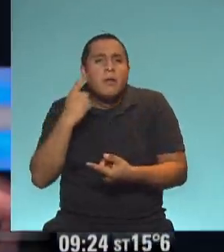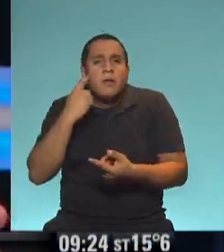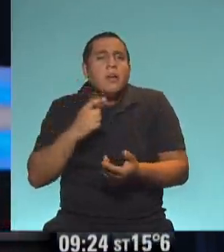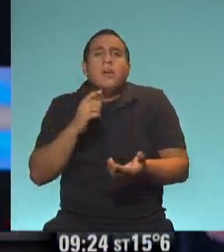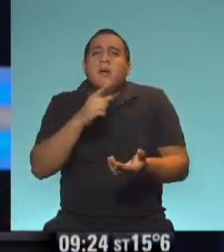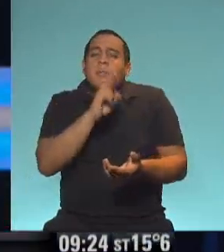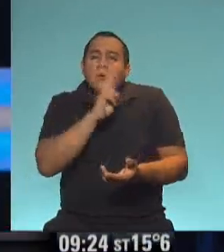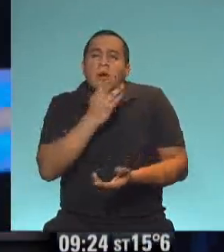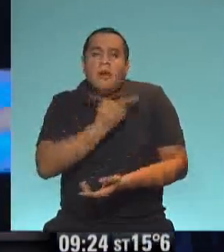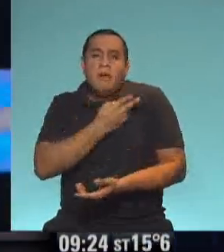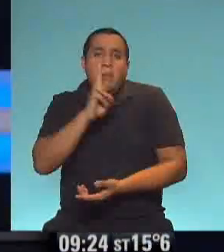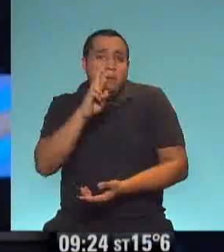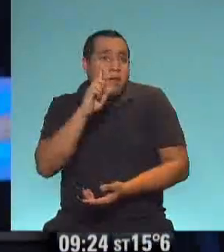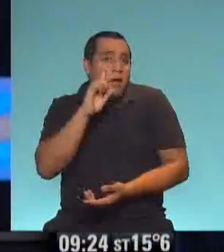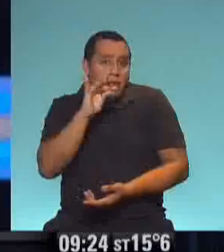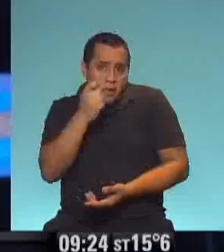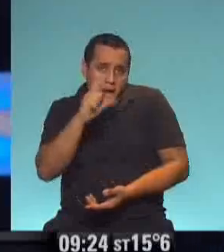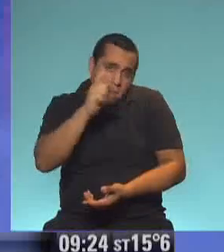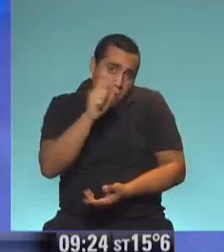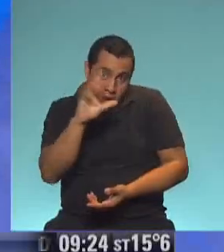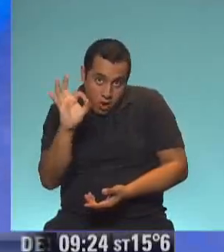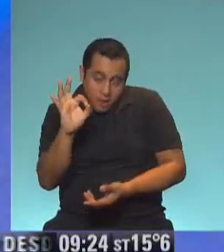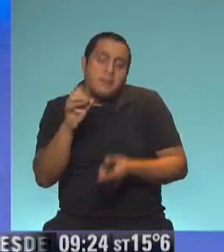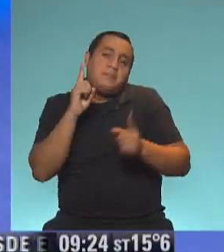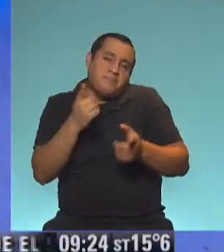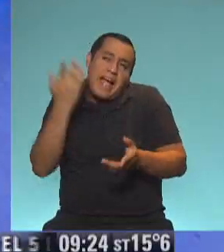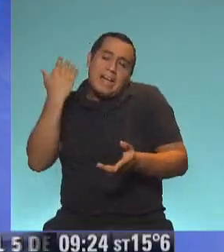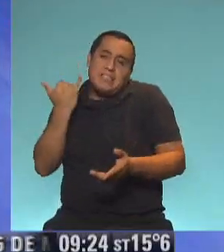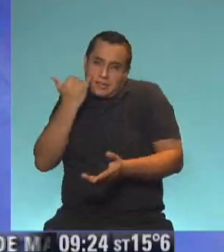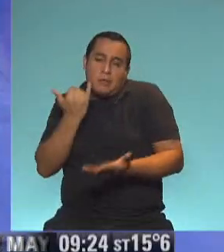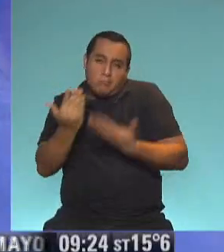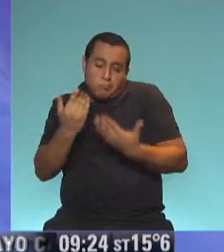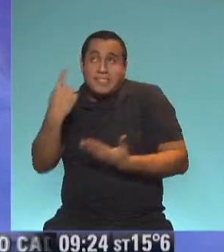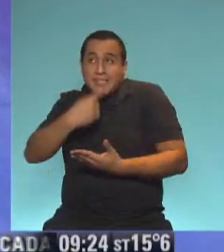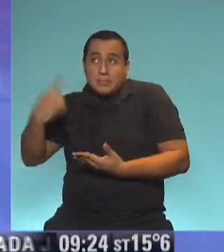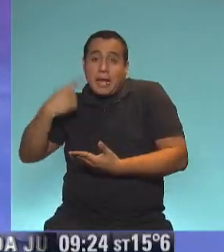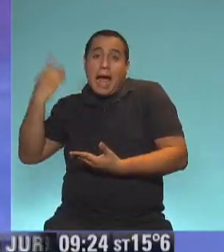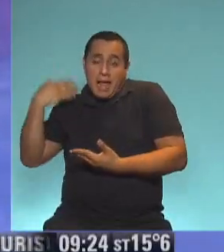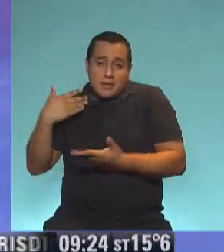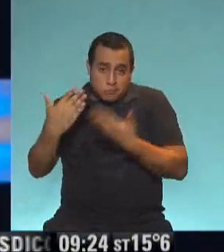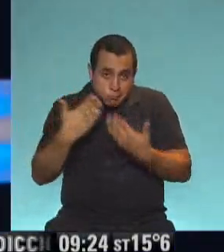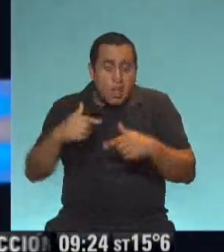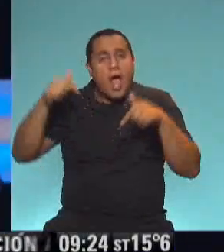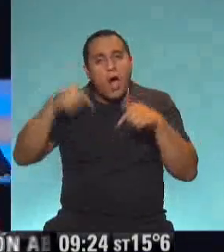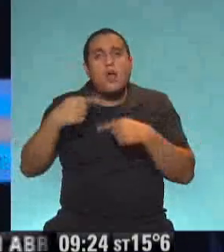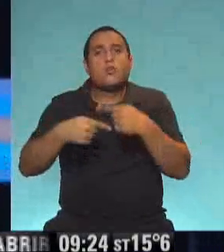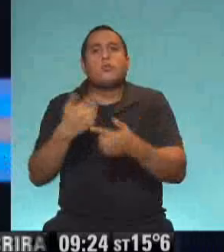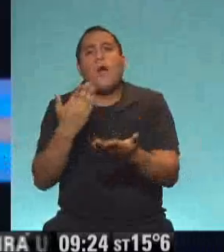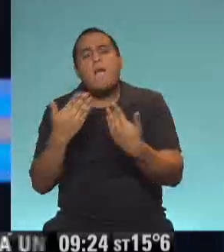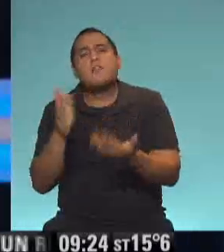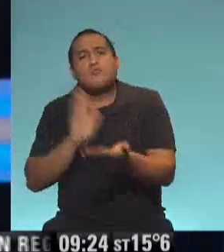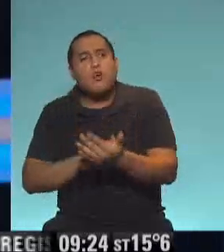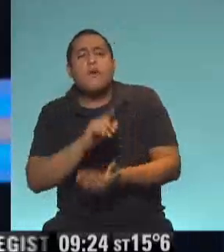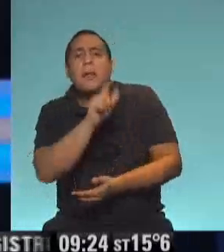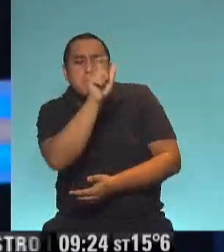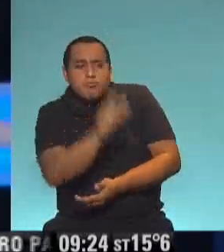Frida Kahlo. Ah. Pero que ya que la también habíamos... estuvimos sí. hablando semanas anteriores. Vamos a seguir charlando sobre ella y vamos a